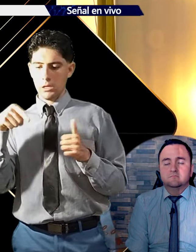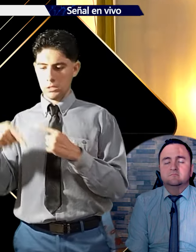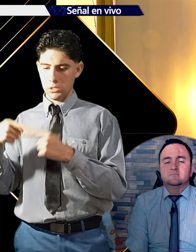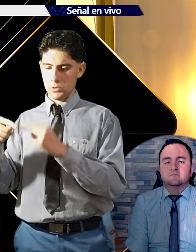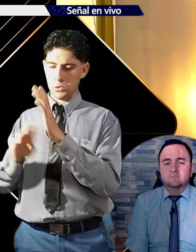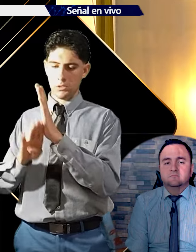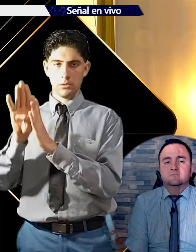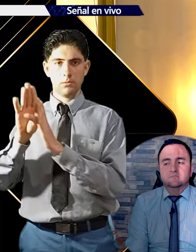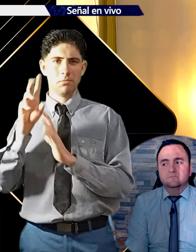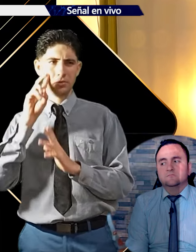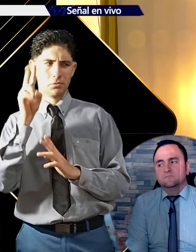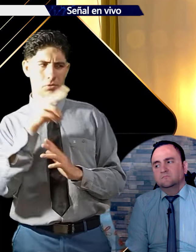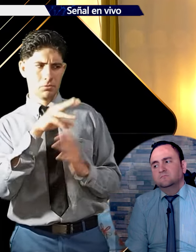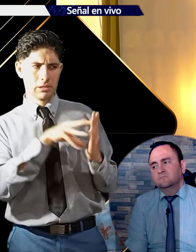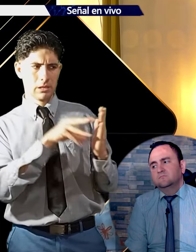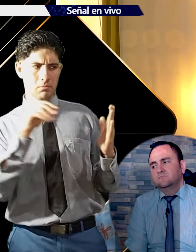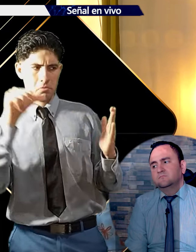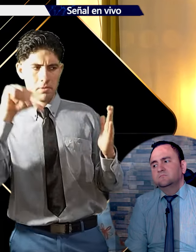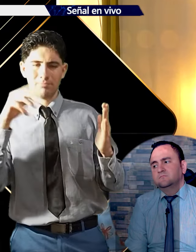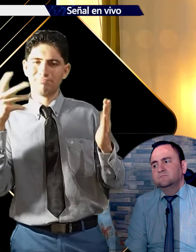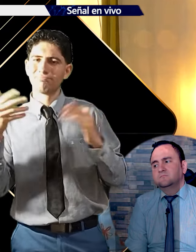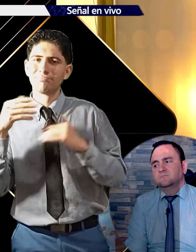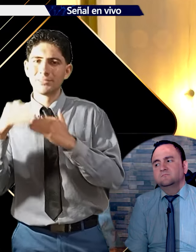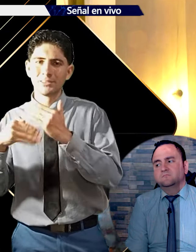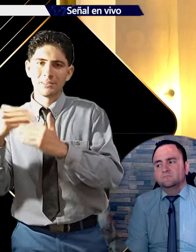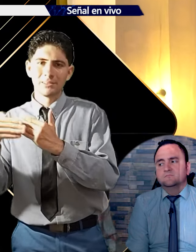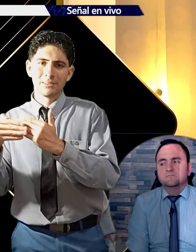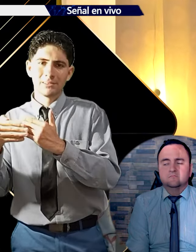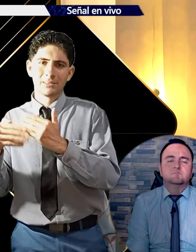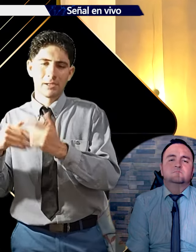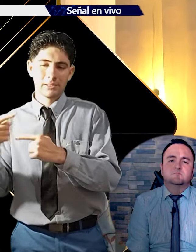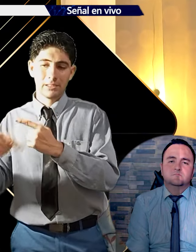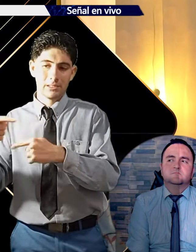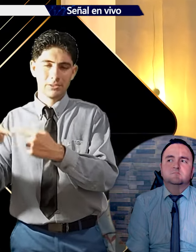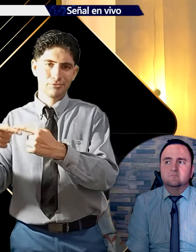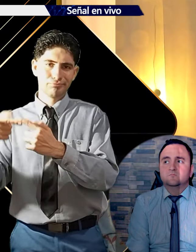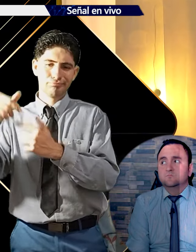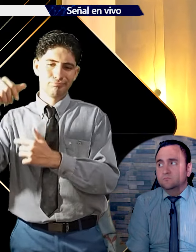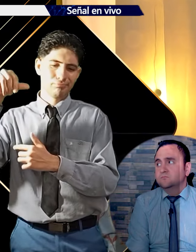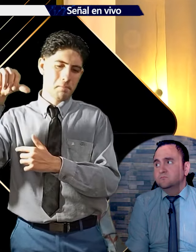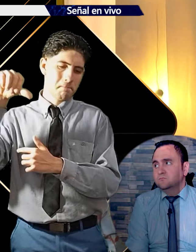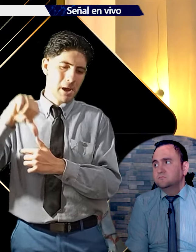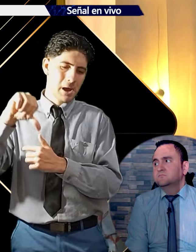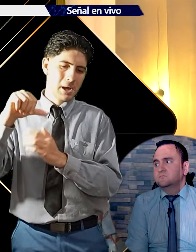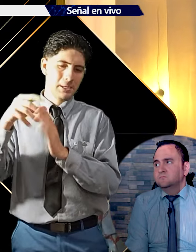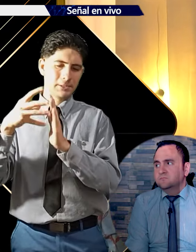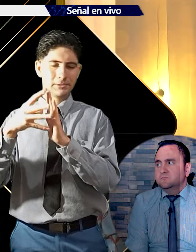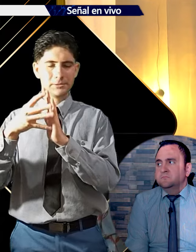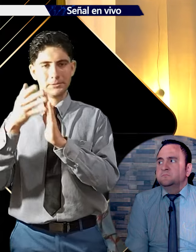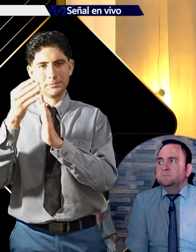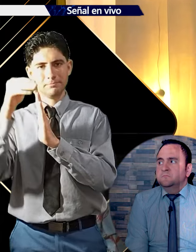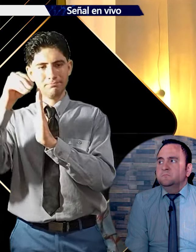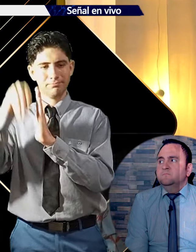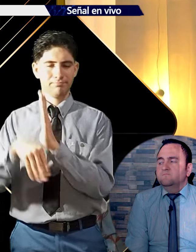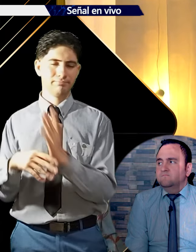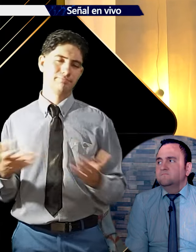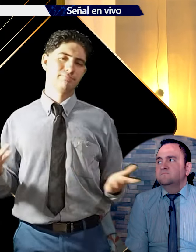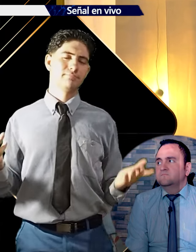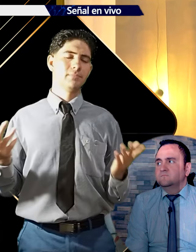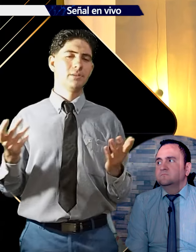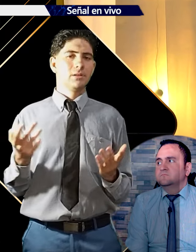que viene detrás de ti se duerme. Y si tú te duermes, la generación que viene detrás de ti se muere. Por eso necesitamos que